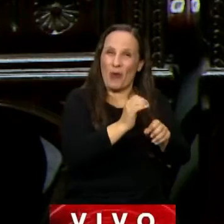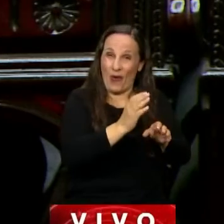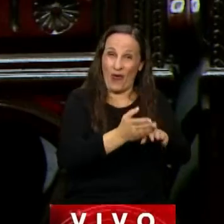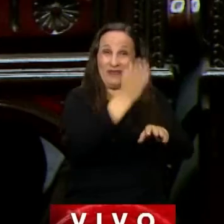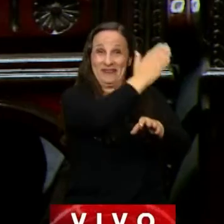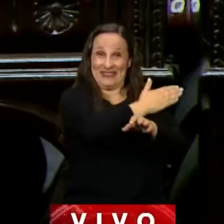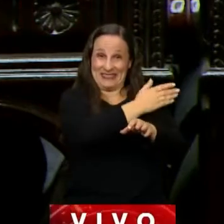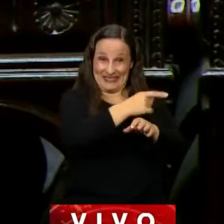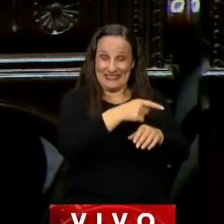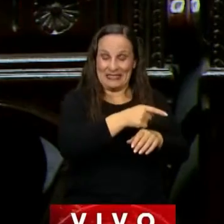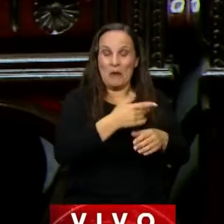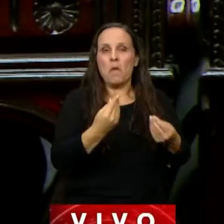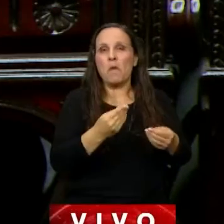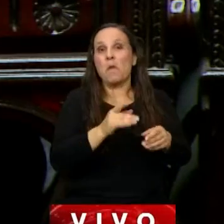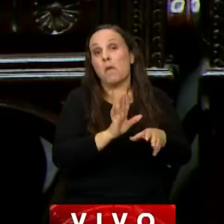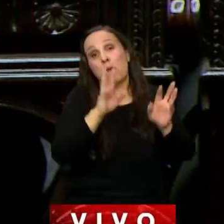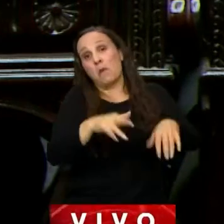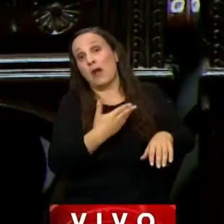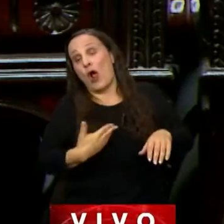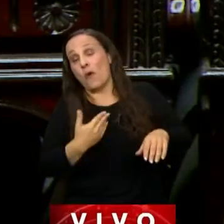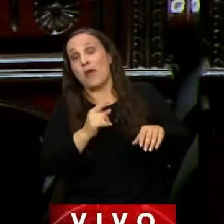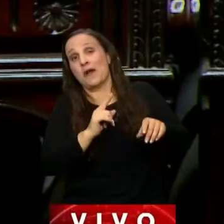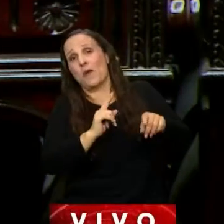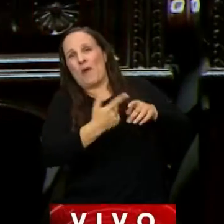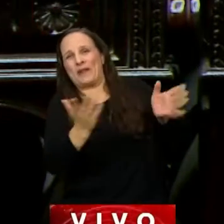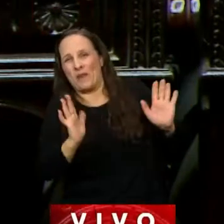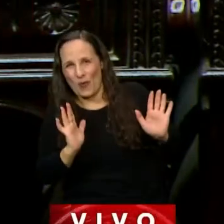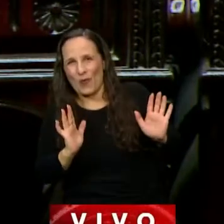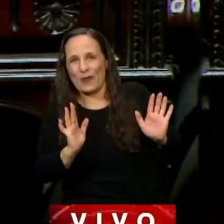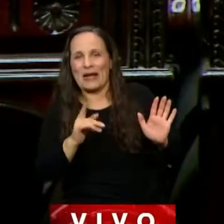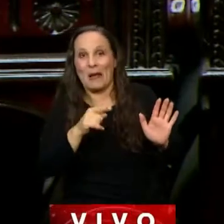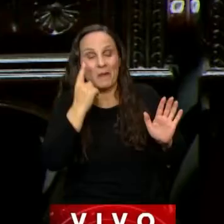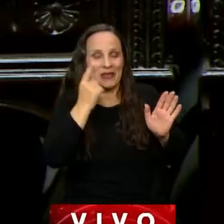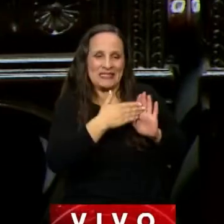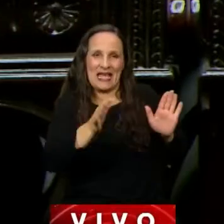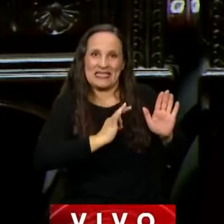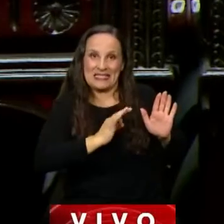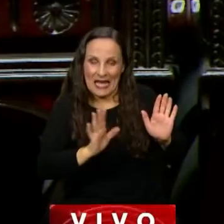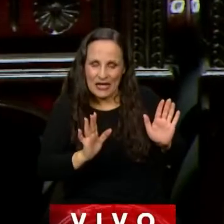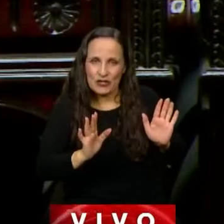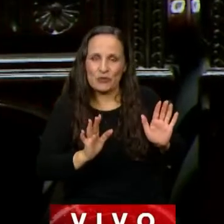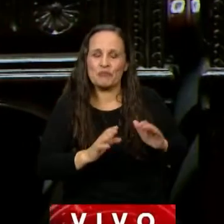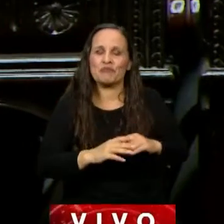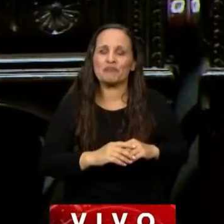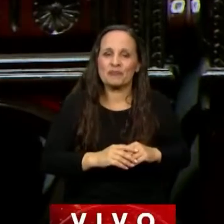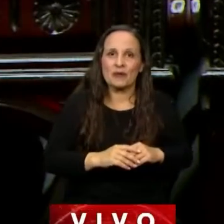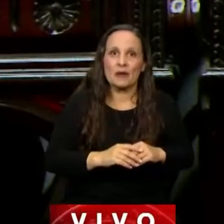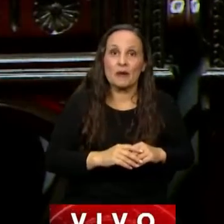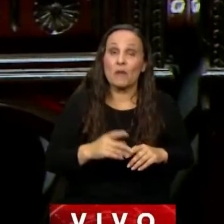proyección que las políticas públicas del gobierno se fijaban para este año.